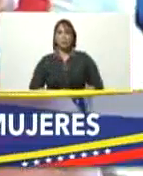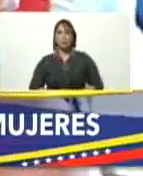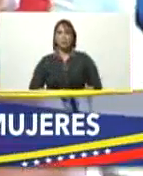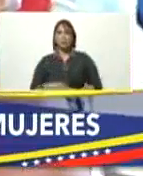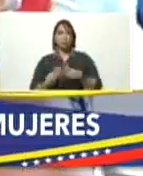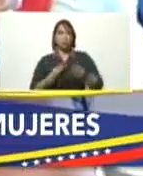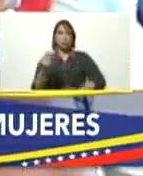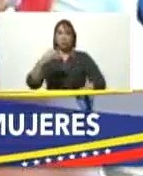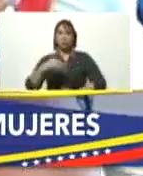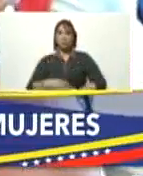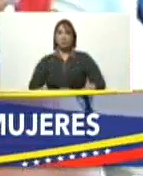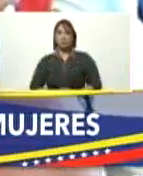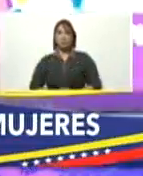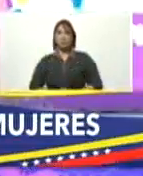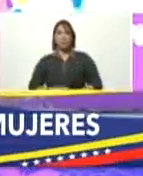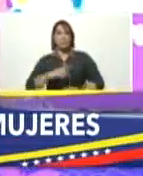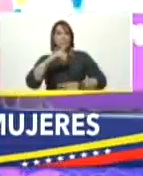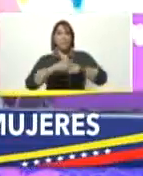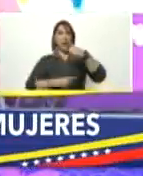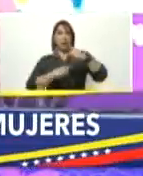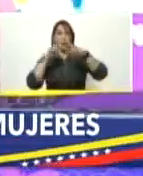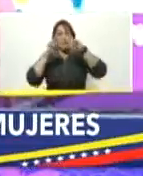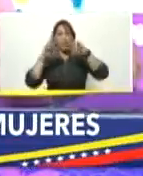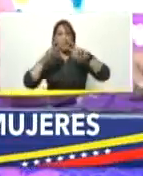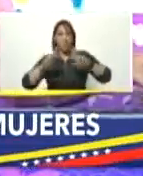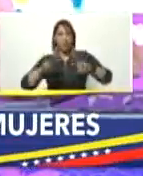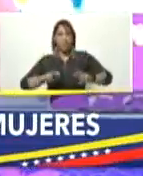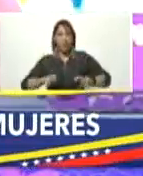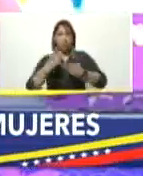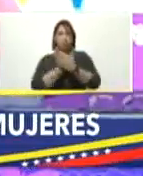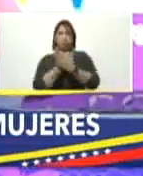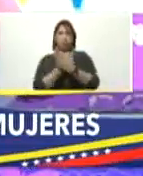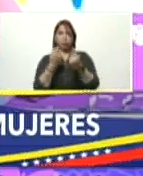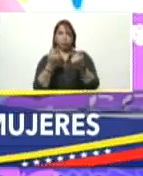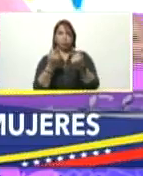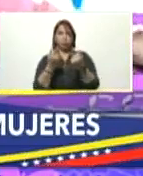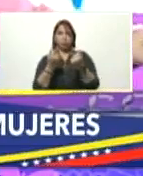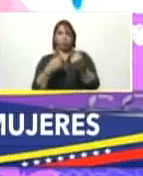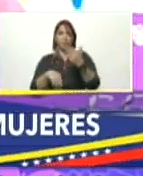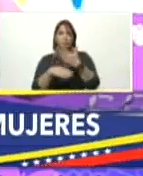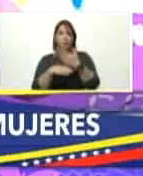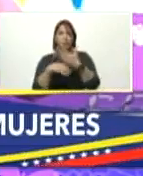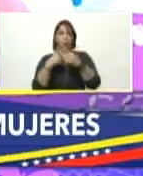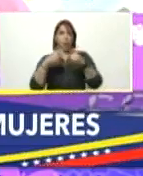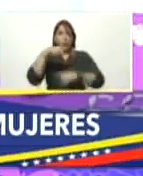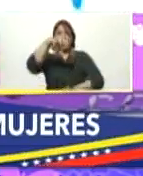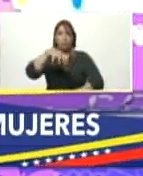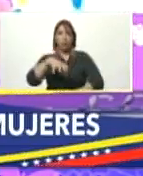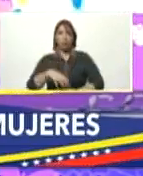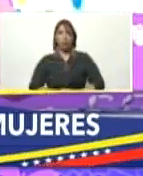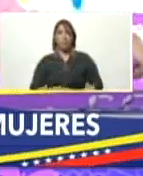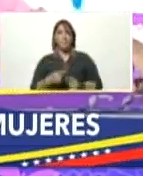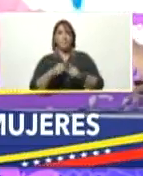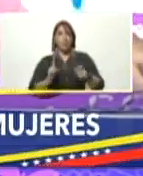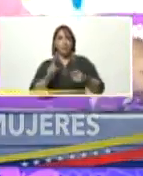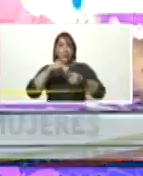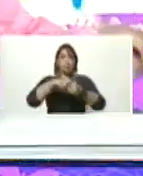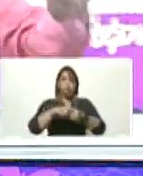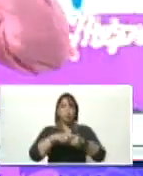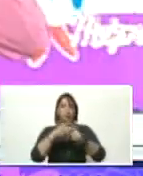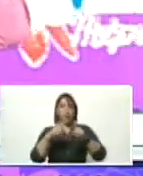mucho más en los planes de la economía. Vámonos a otro estado, pues, para incorporar a otro